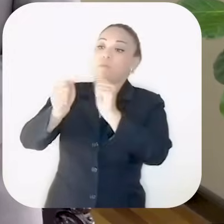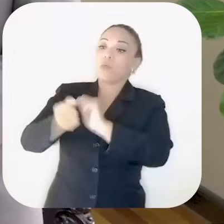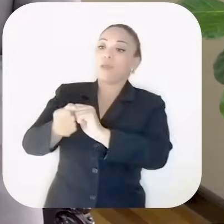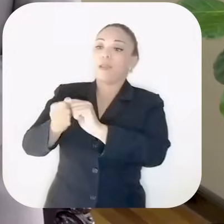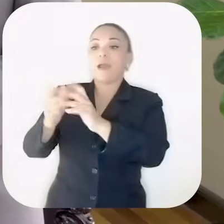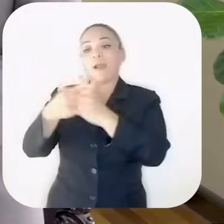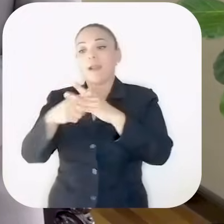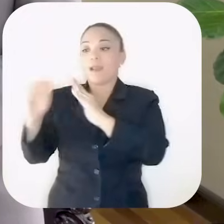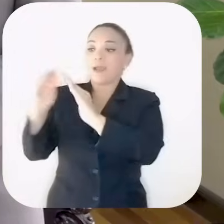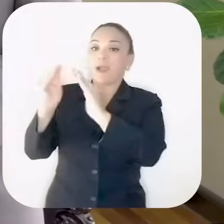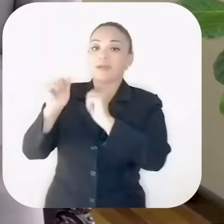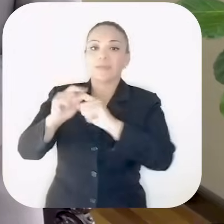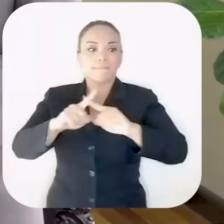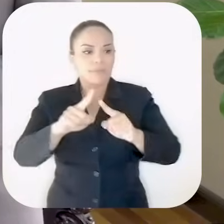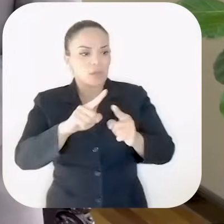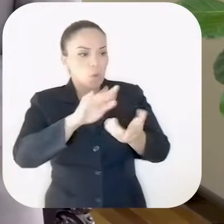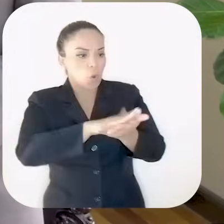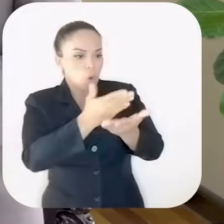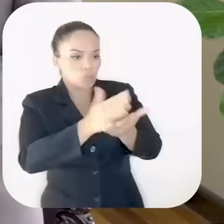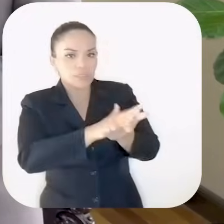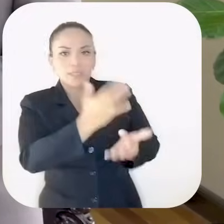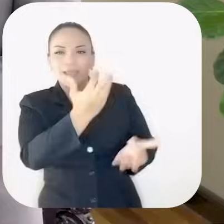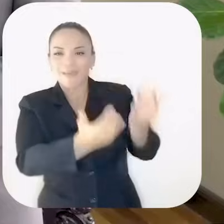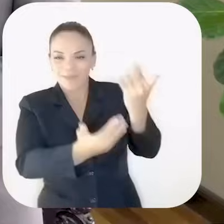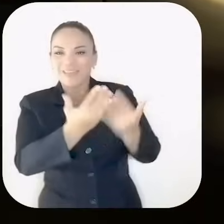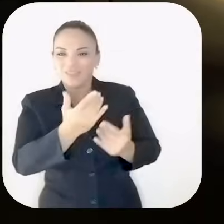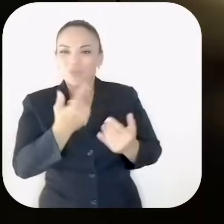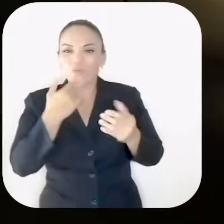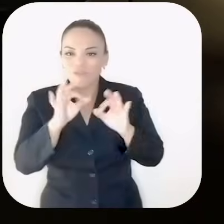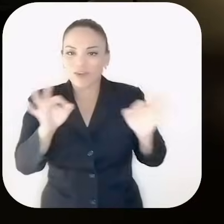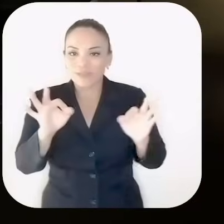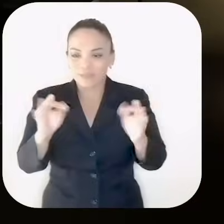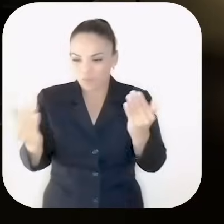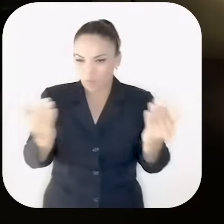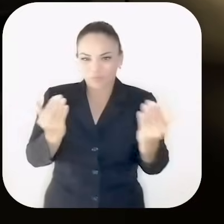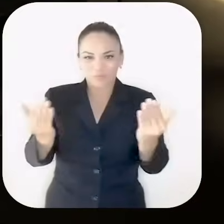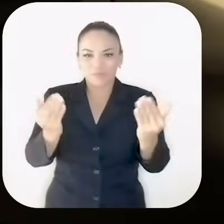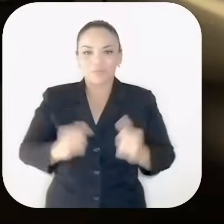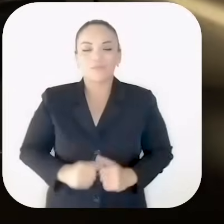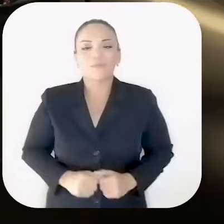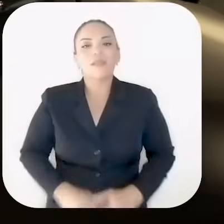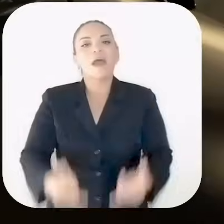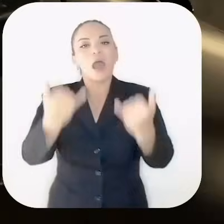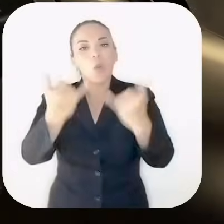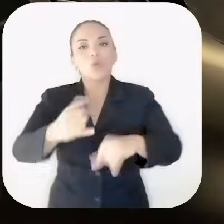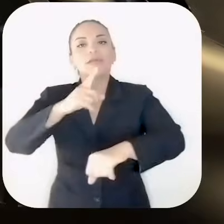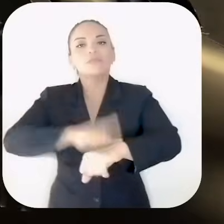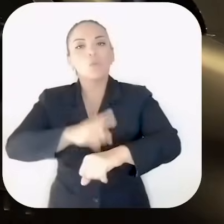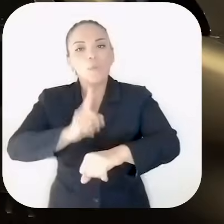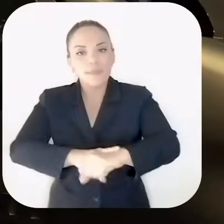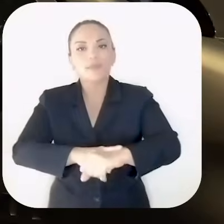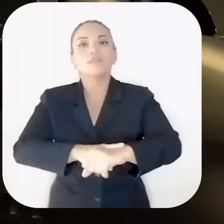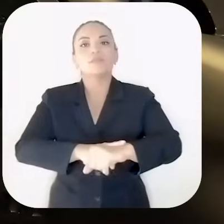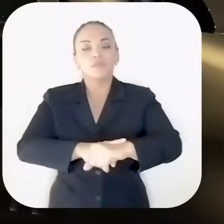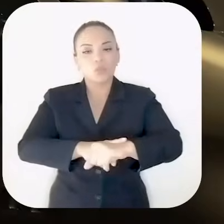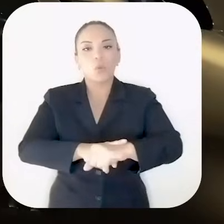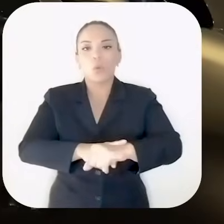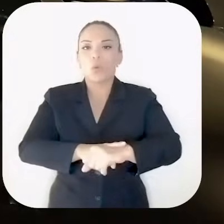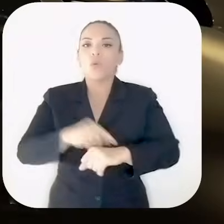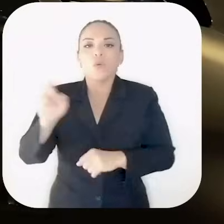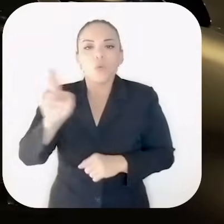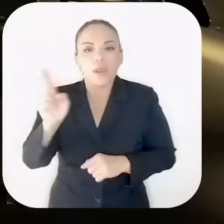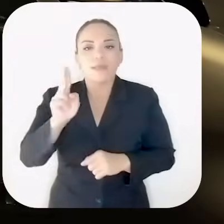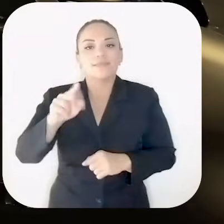la cocina se nos está quemando. Estos son momentos extraordinarios que